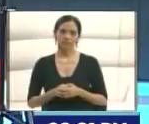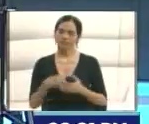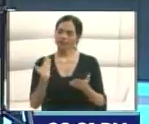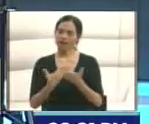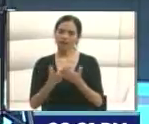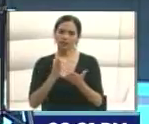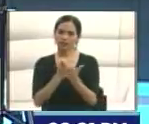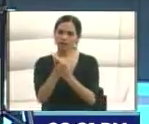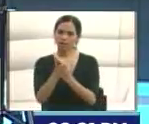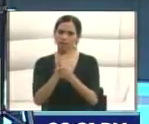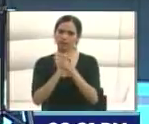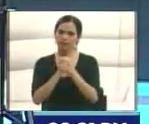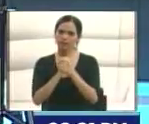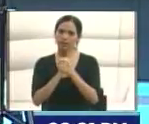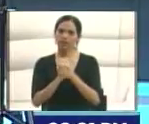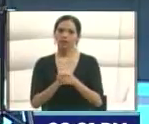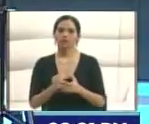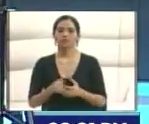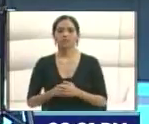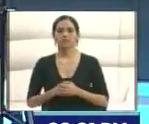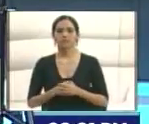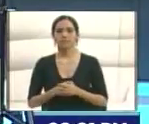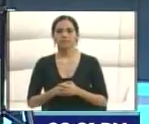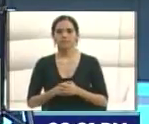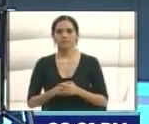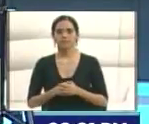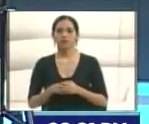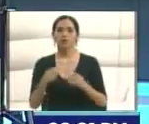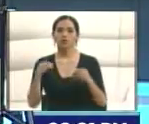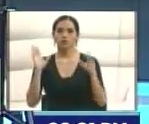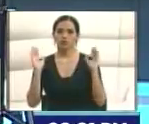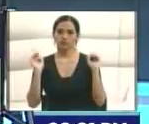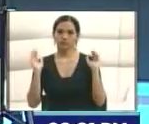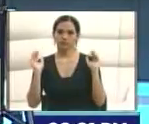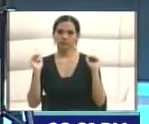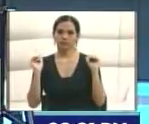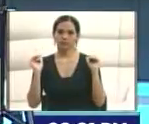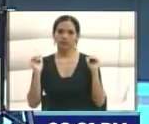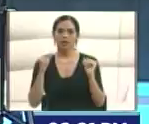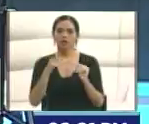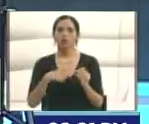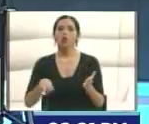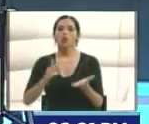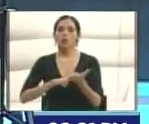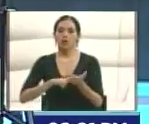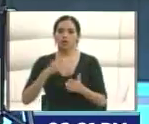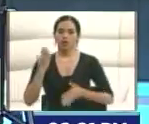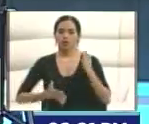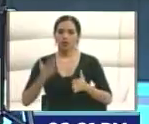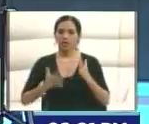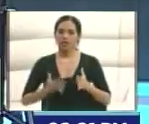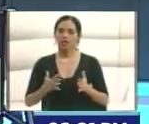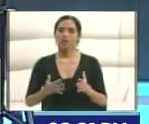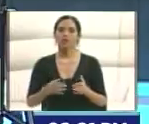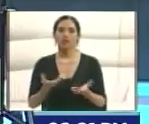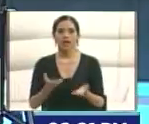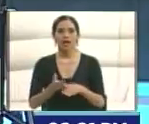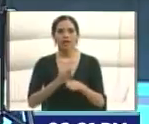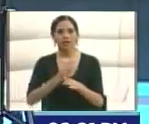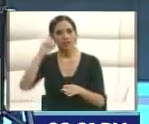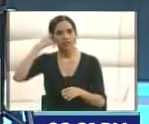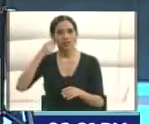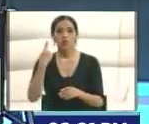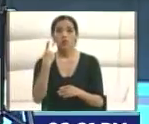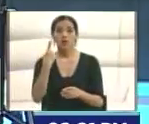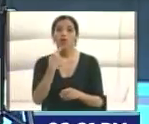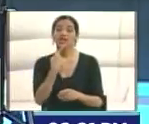song hasta la victoria siempre con esto nos despedimos en tu en vuestro cayendo y corriendo en los gigantes como siempre recordarles que una